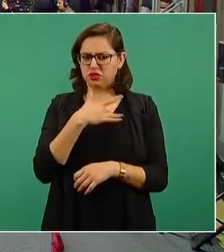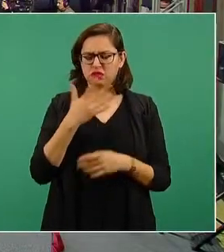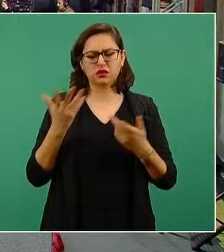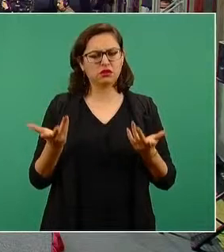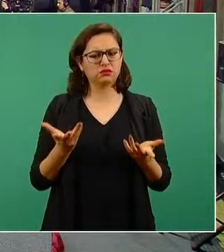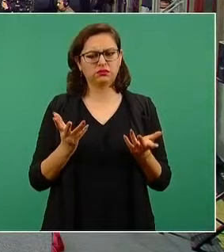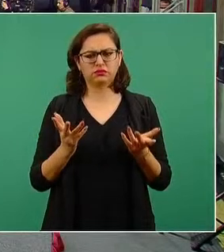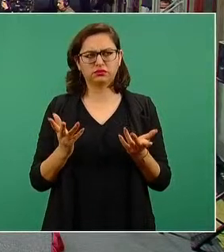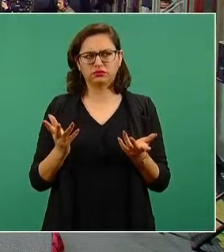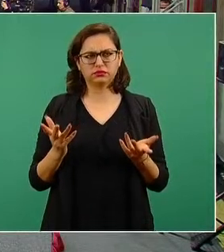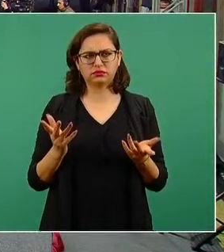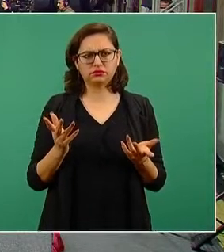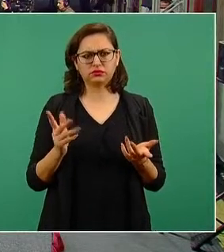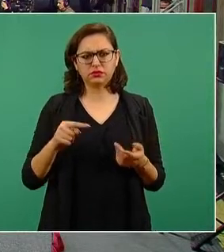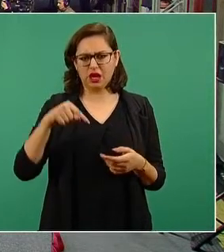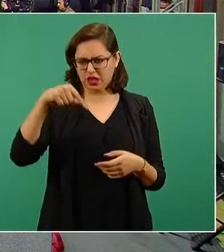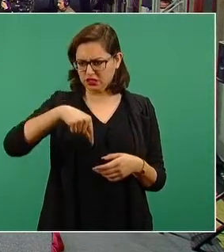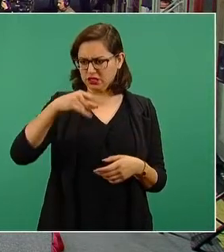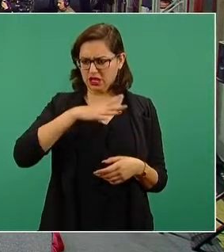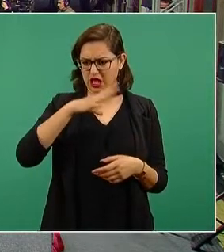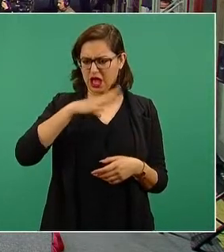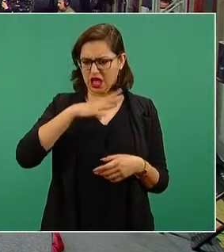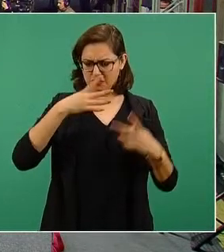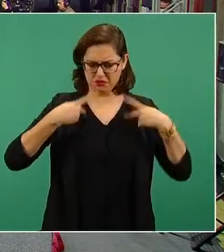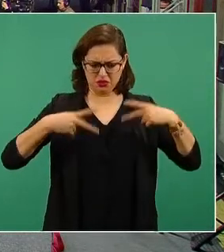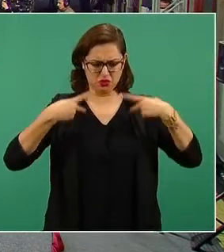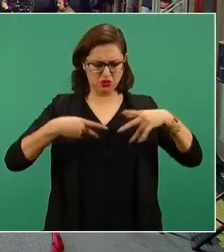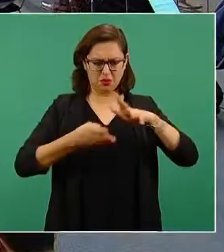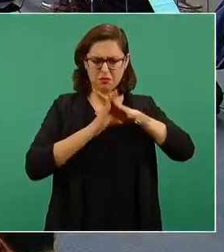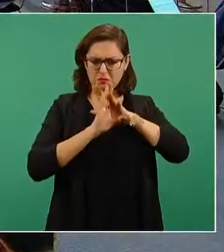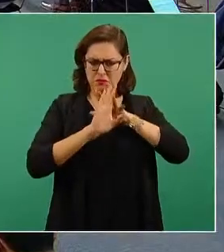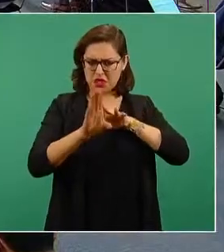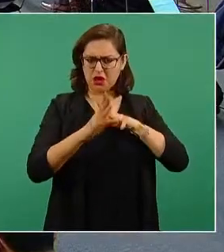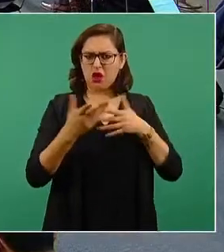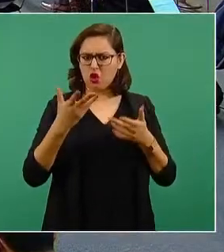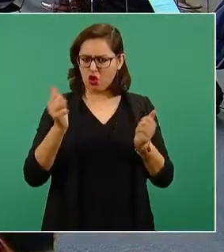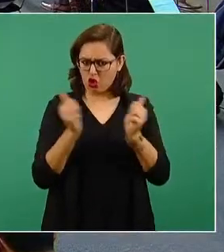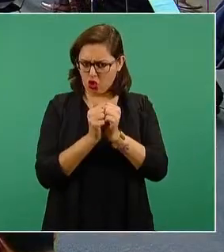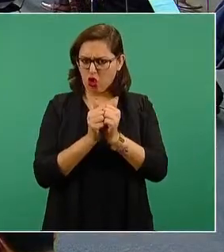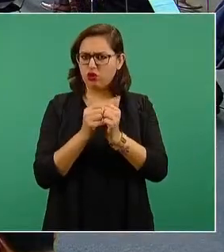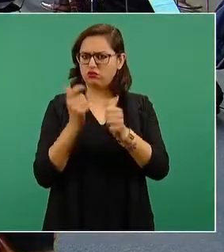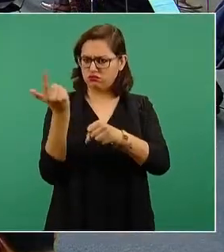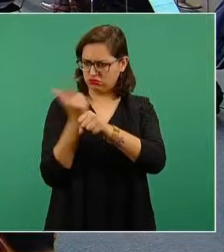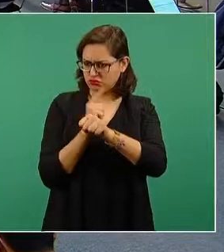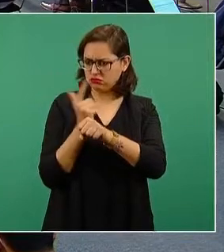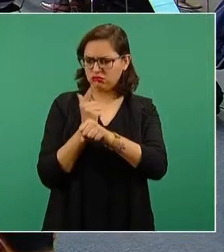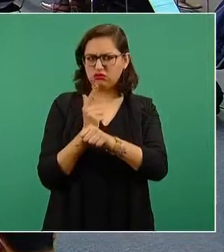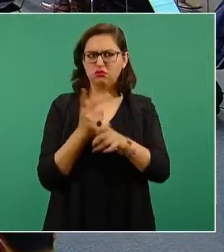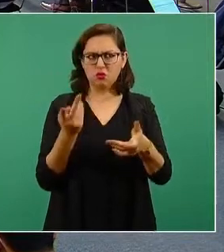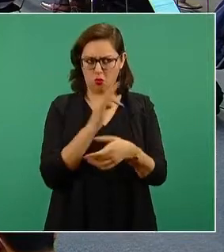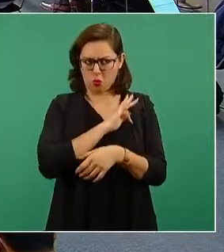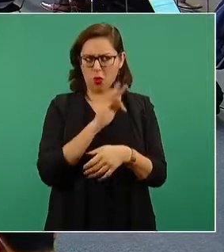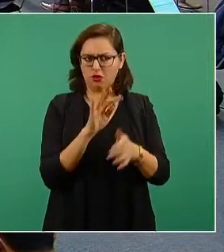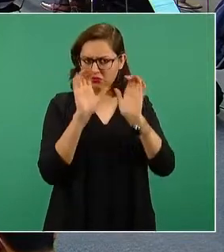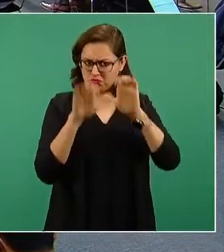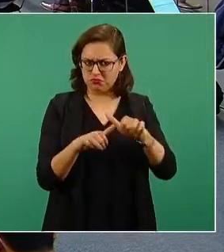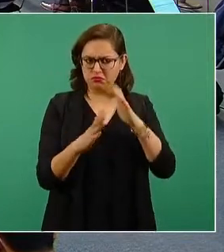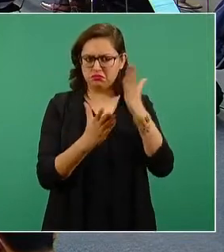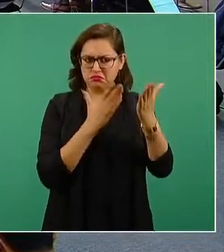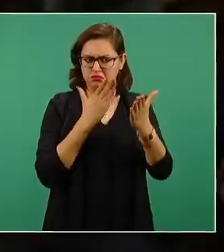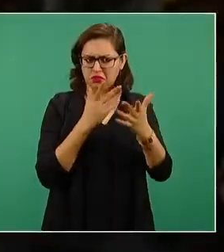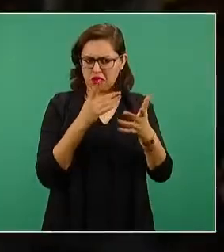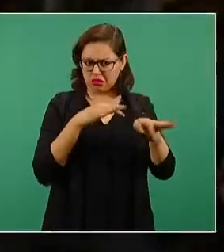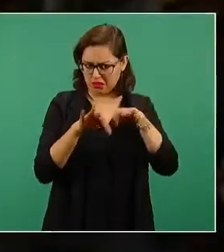se nombrara y se contratara a migrantes allá en los consulados? Obviamente también mencionan que por qué